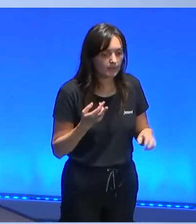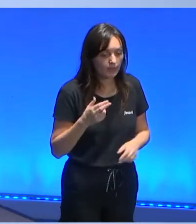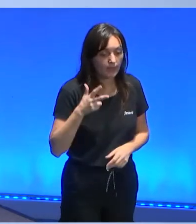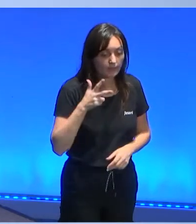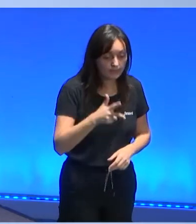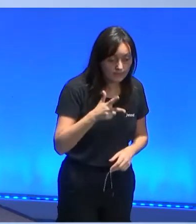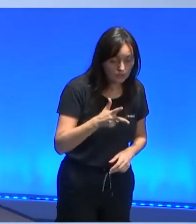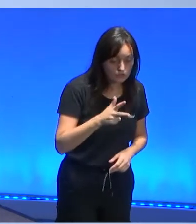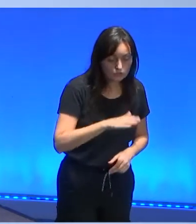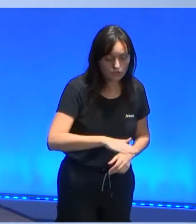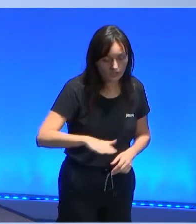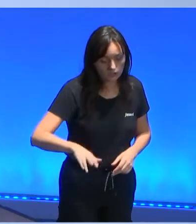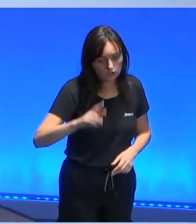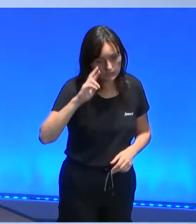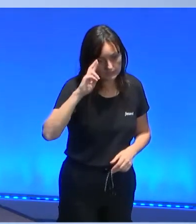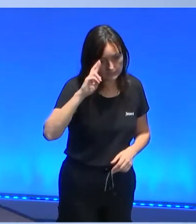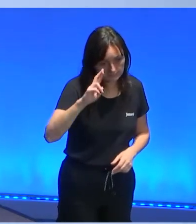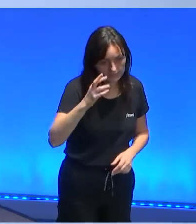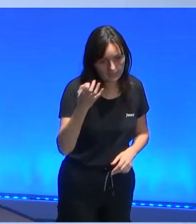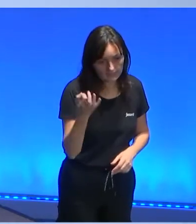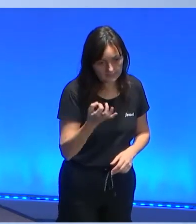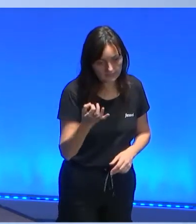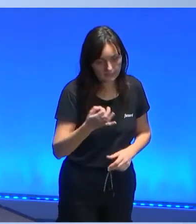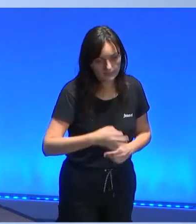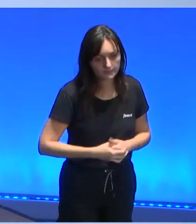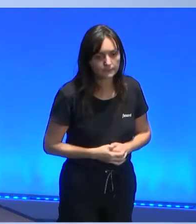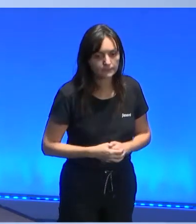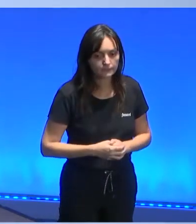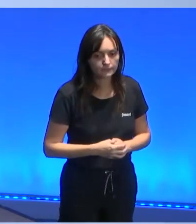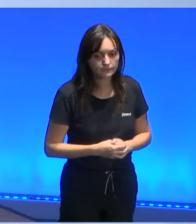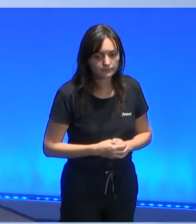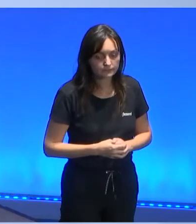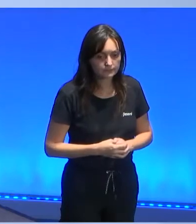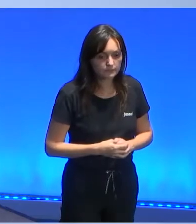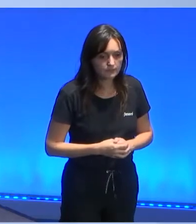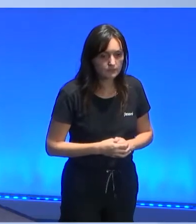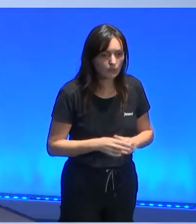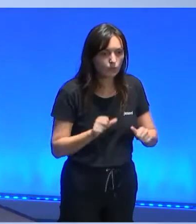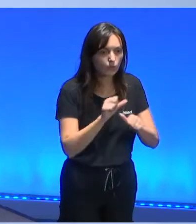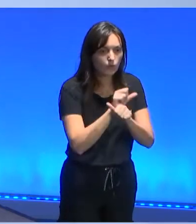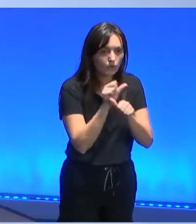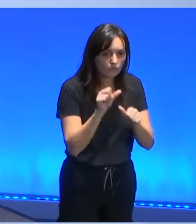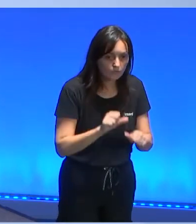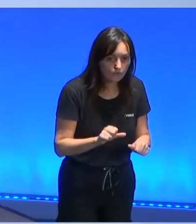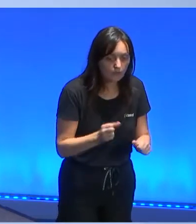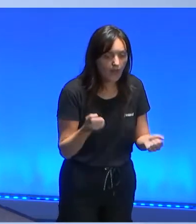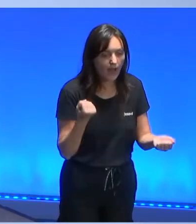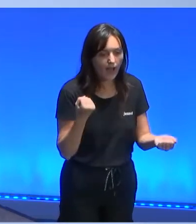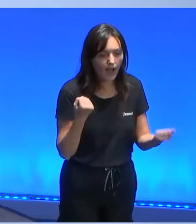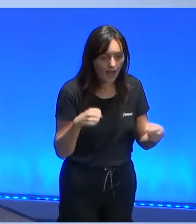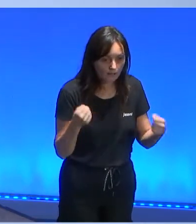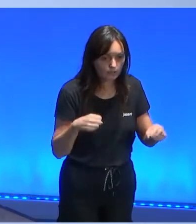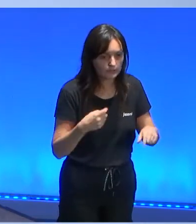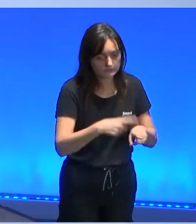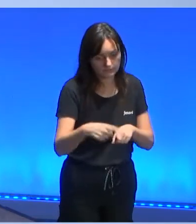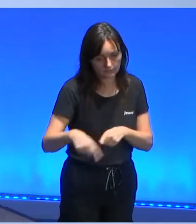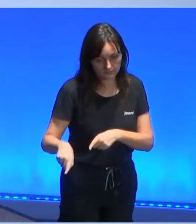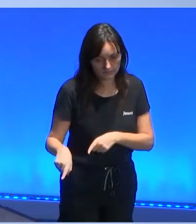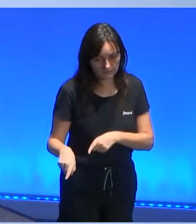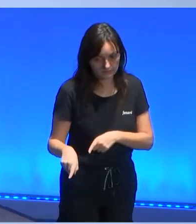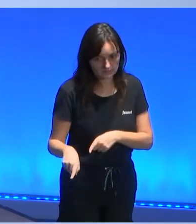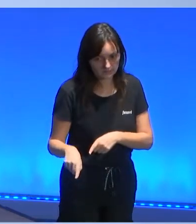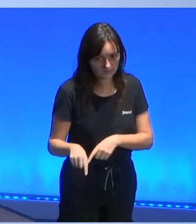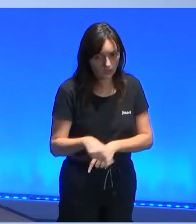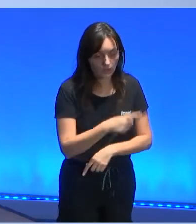los derechos de la infancia y la adolescencia a través de muchas acciones, pero una que está